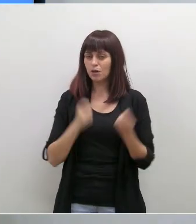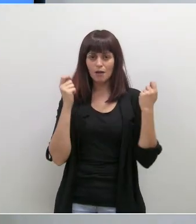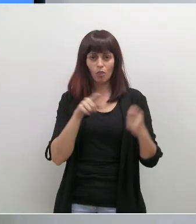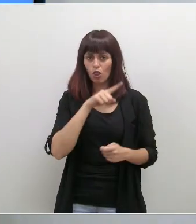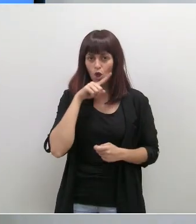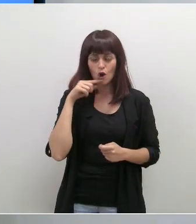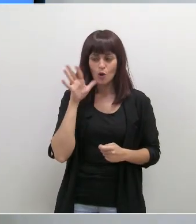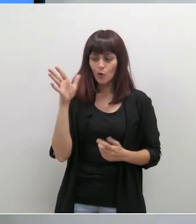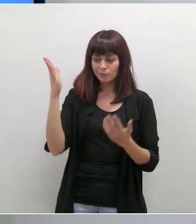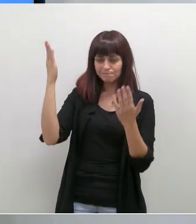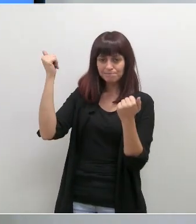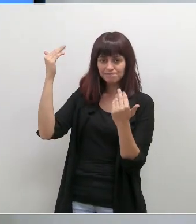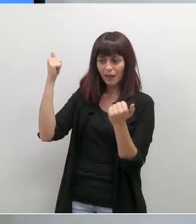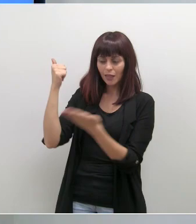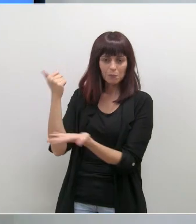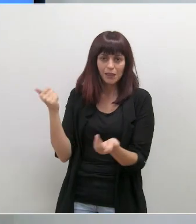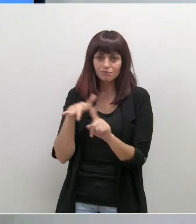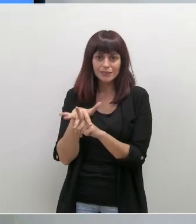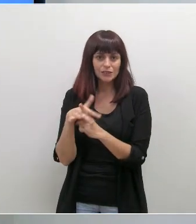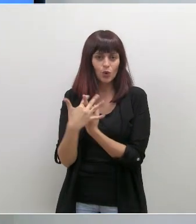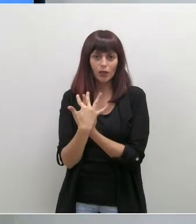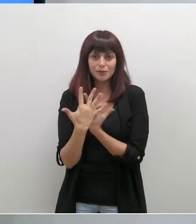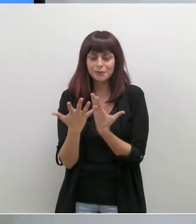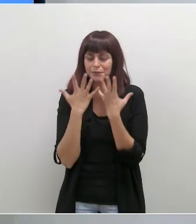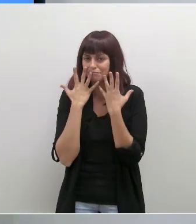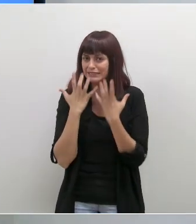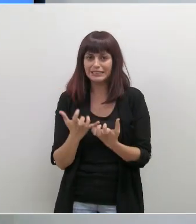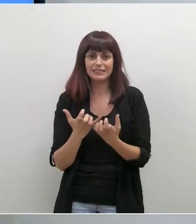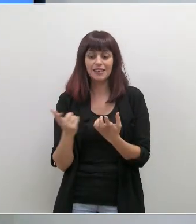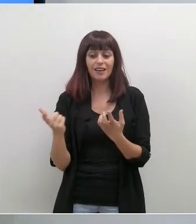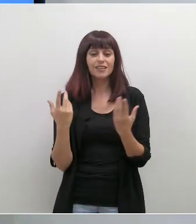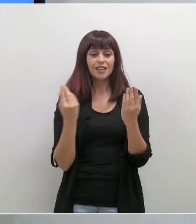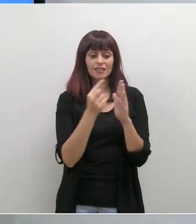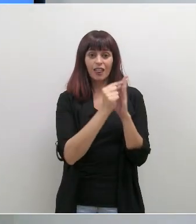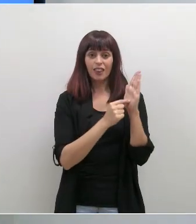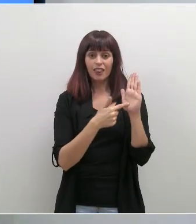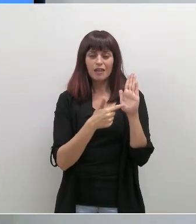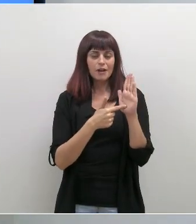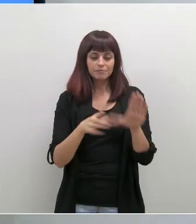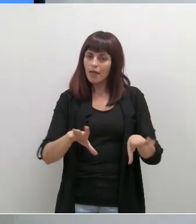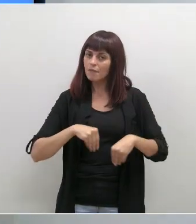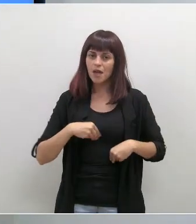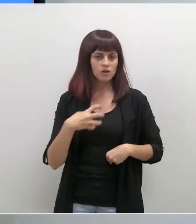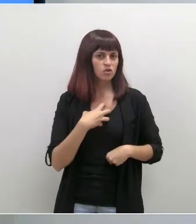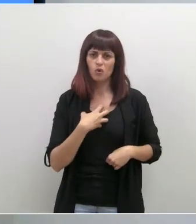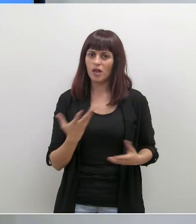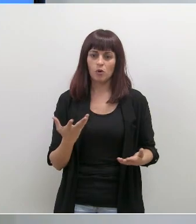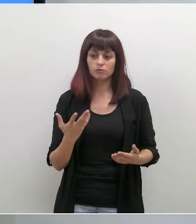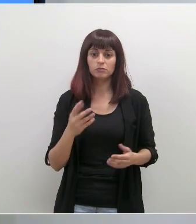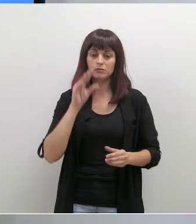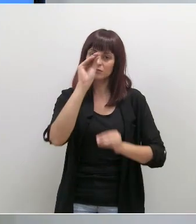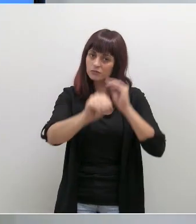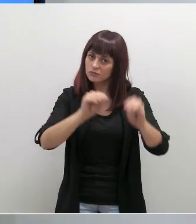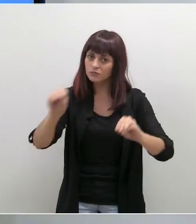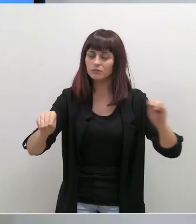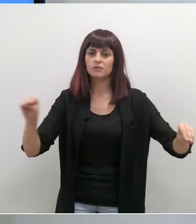que despedirse de un ser querido en unas circunstancias tan tristes. Esta cifra es inasumible para cualquier sociedad y es una llamada